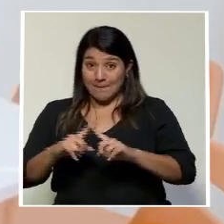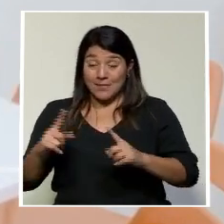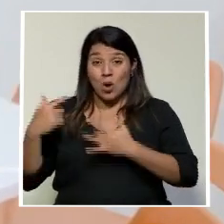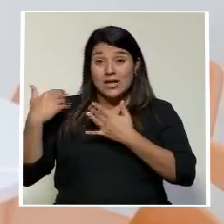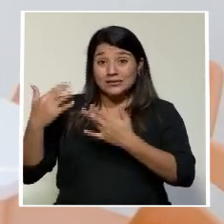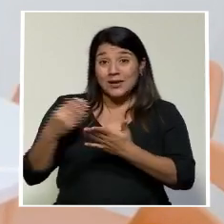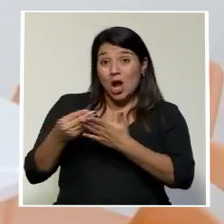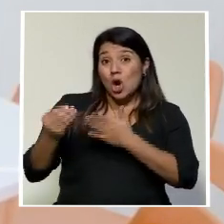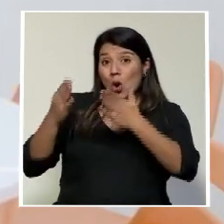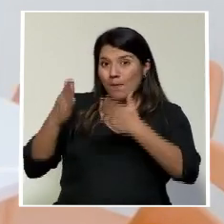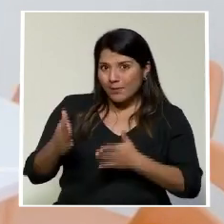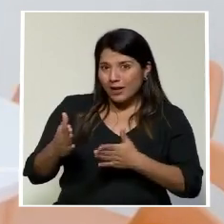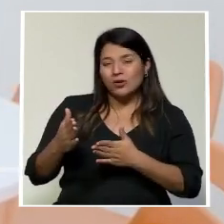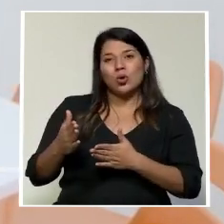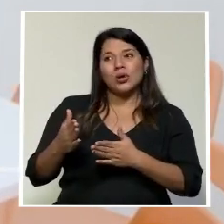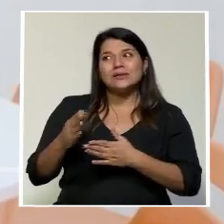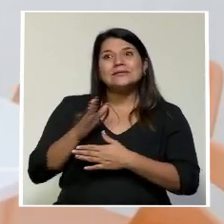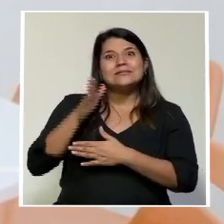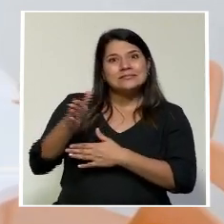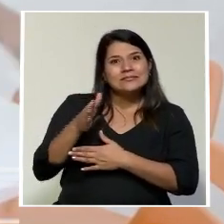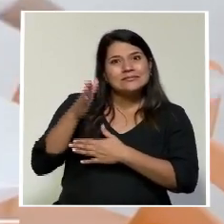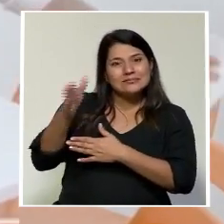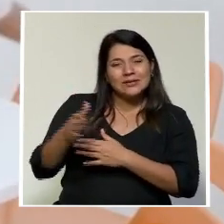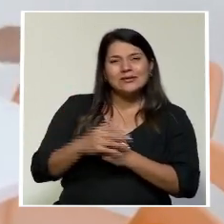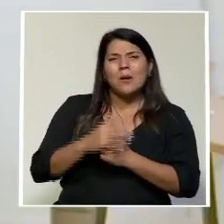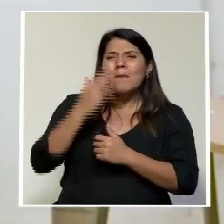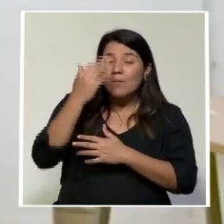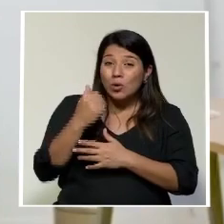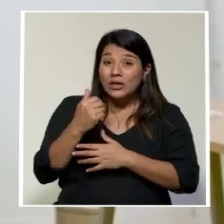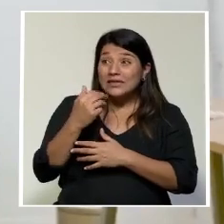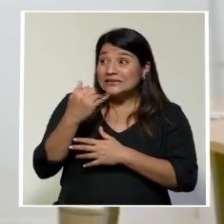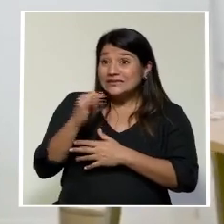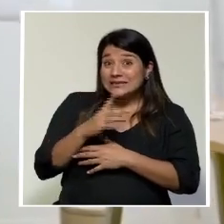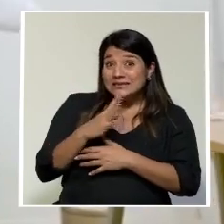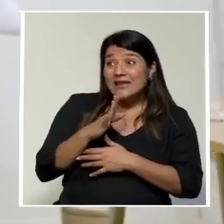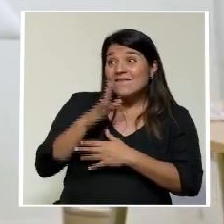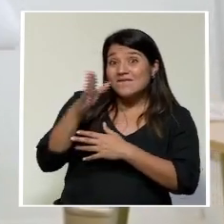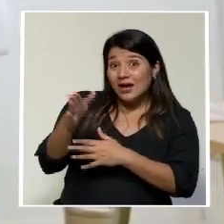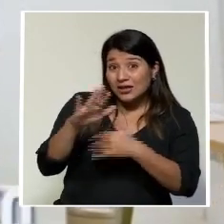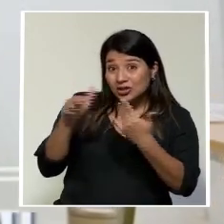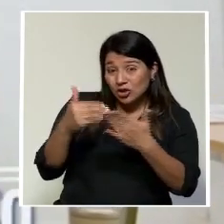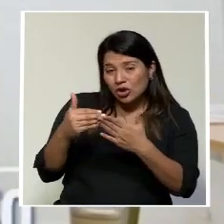consumidores no los abandonen, porque como dicen, saliendo, salimos juntos.